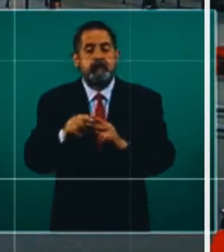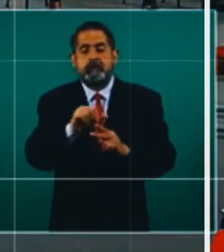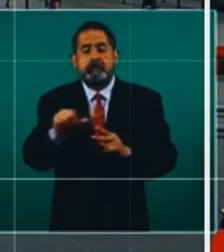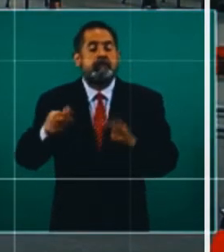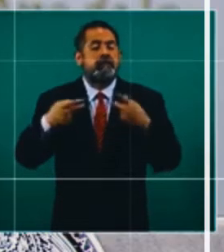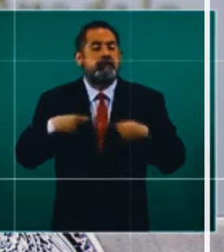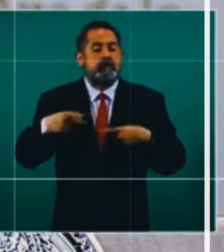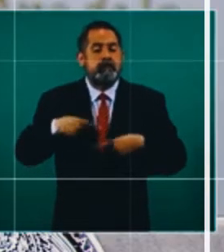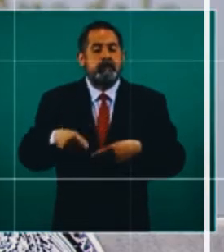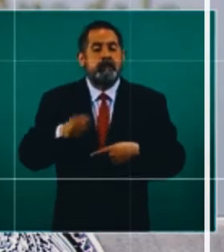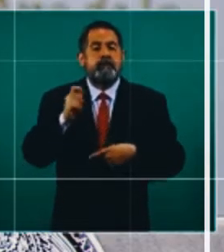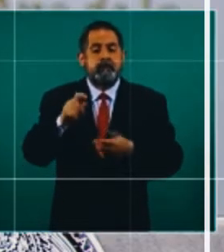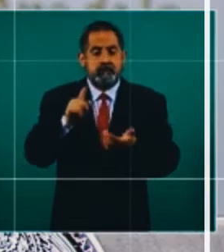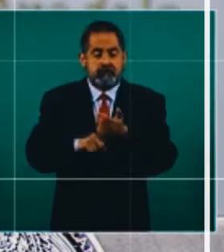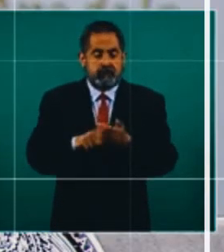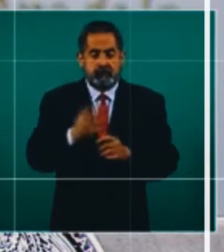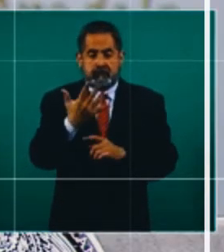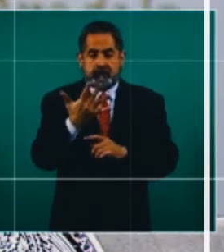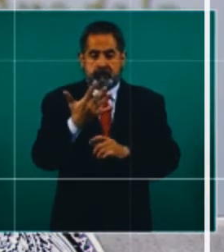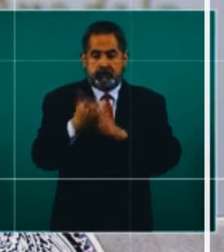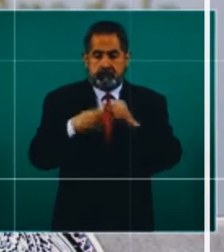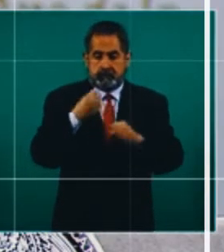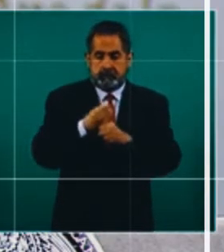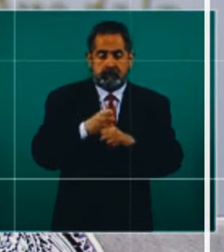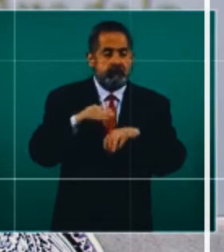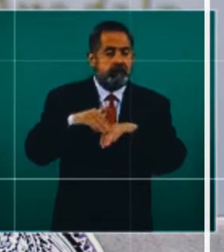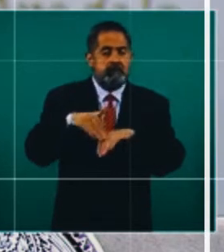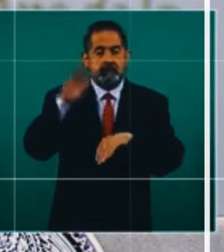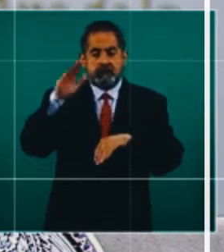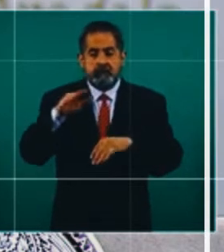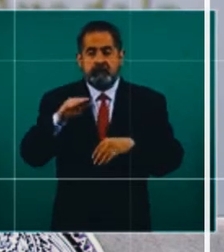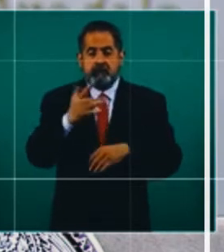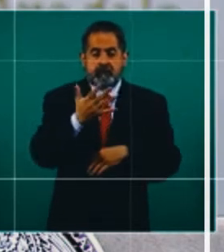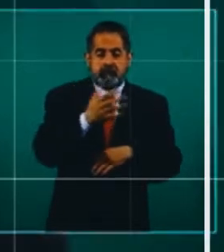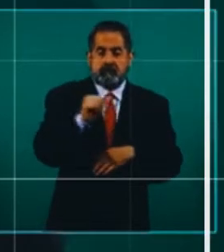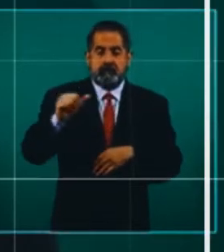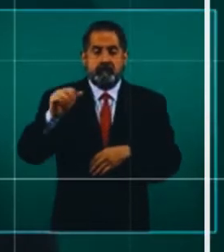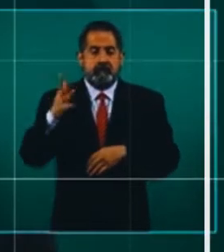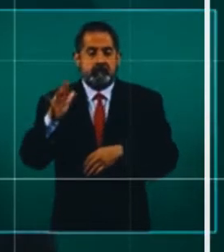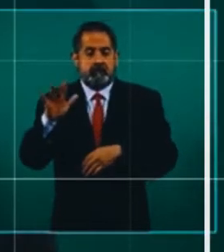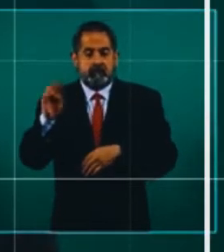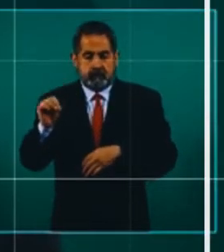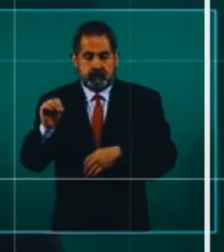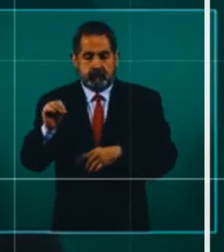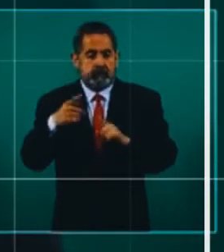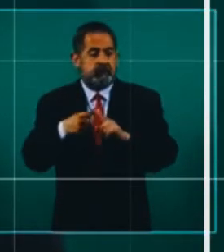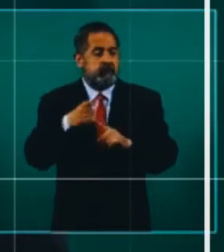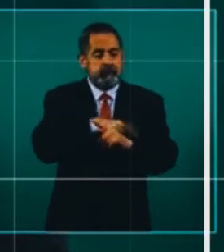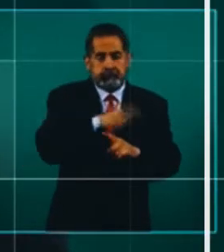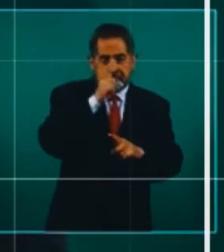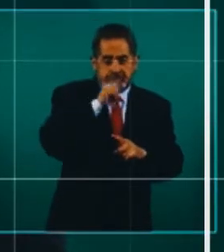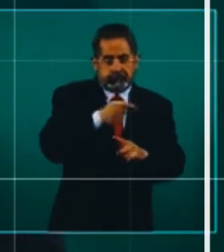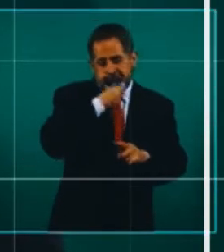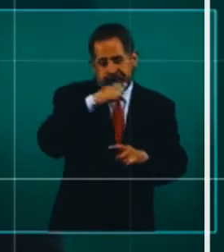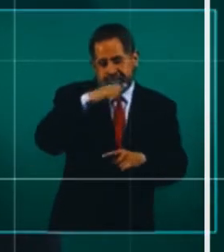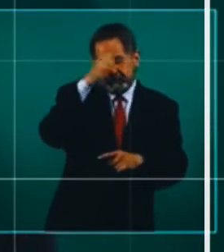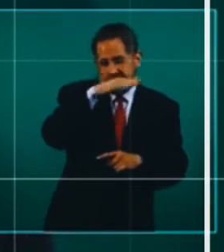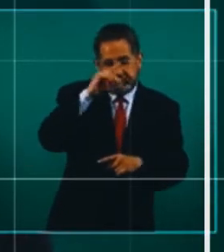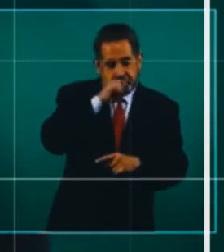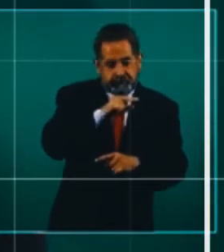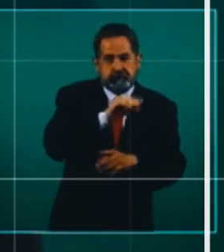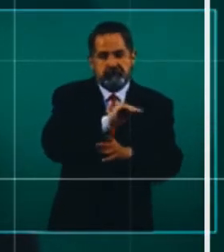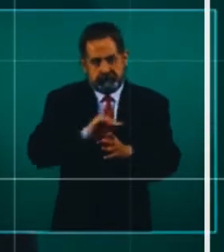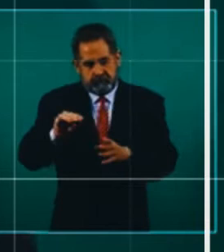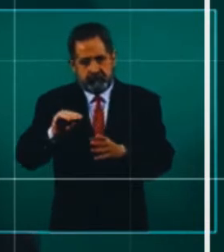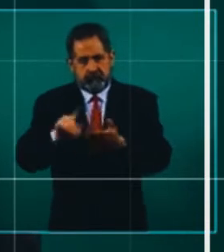las personas que tienen entre 50 años a 59 años, más cualquier persona que no haya sido vacunada del primer